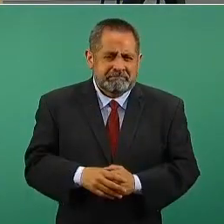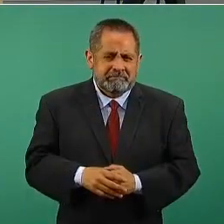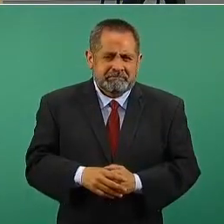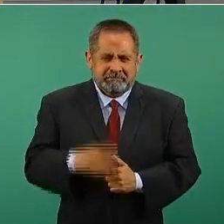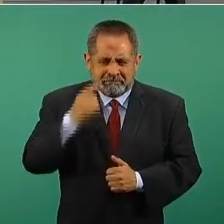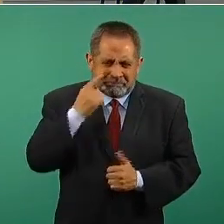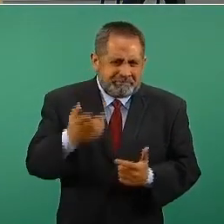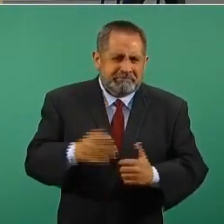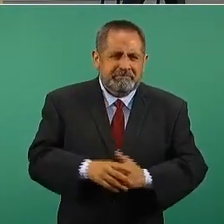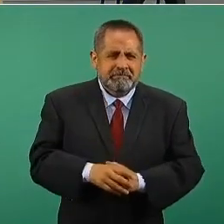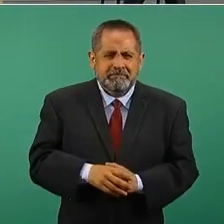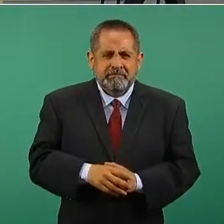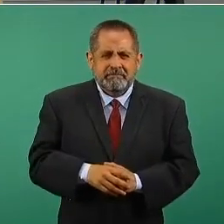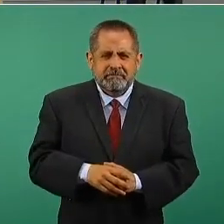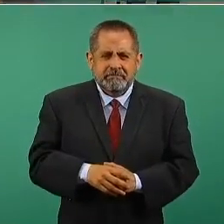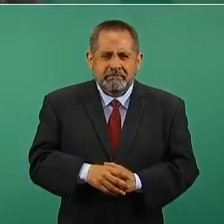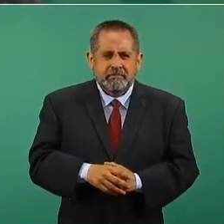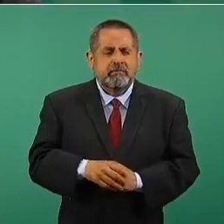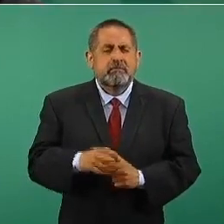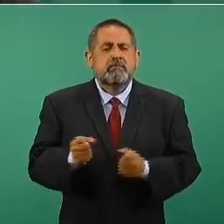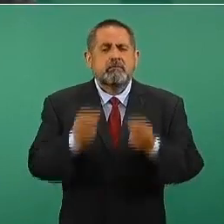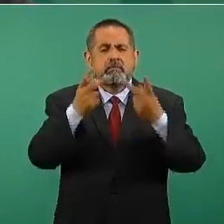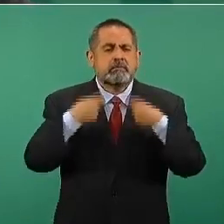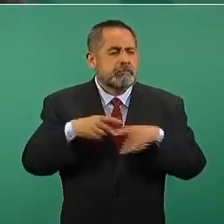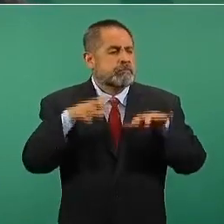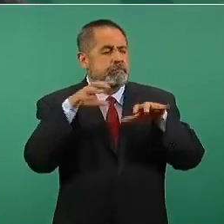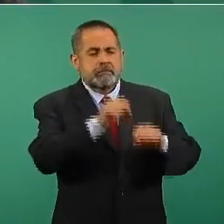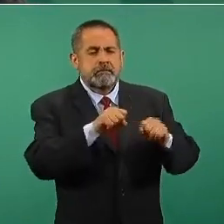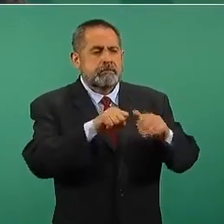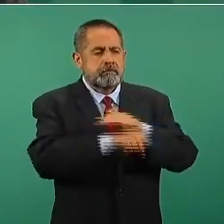A ver, ¿cuántos están detenidos?